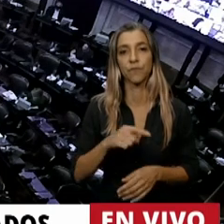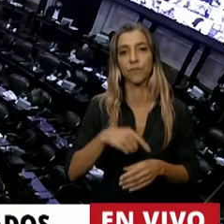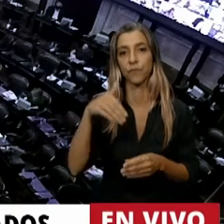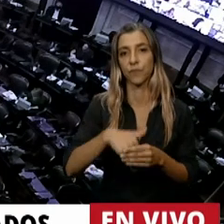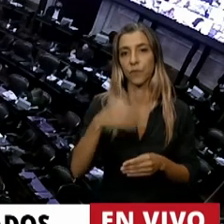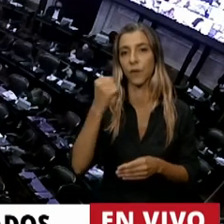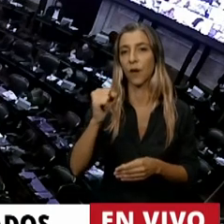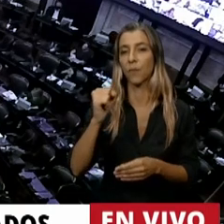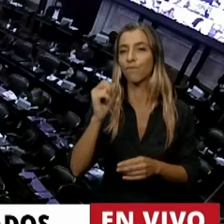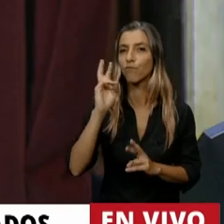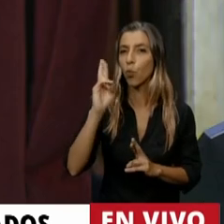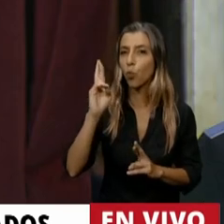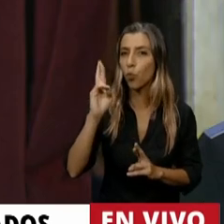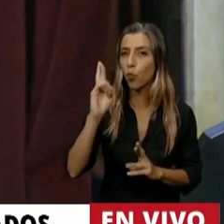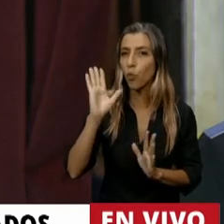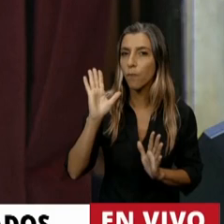Ausente a la hora.